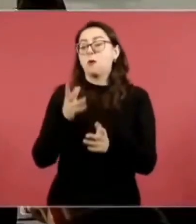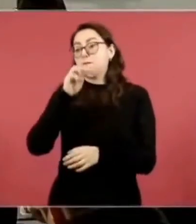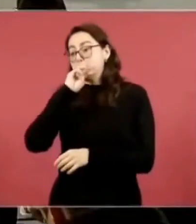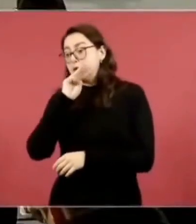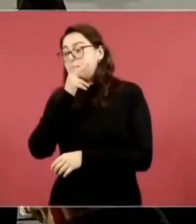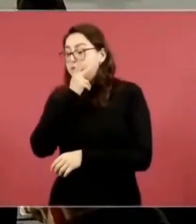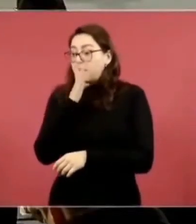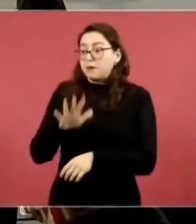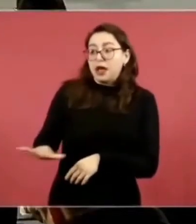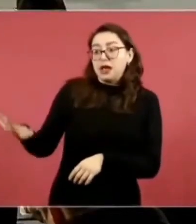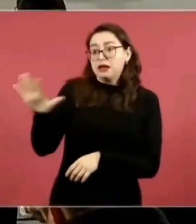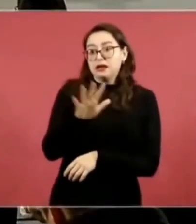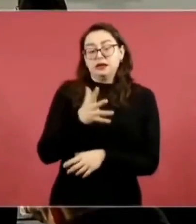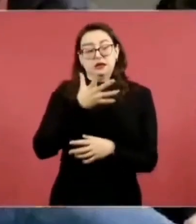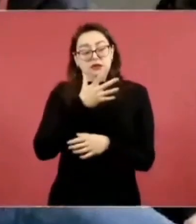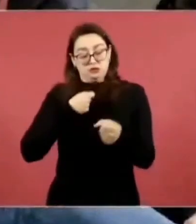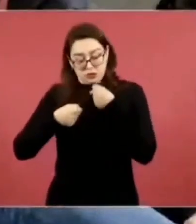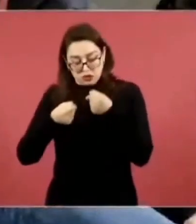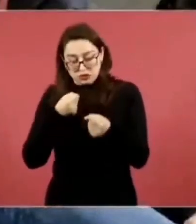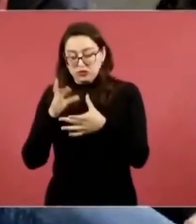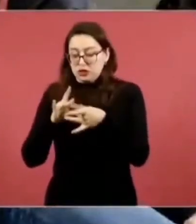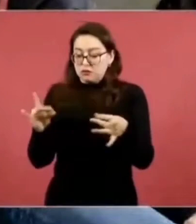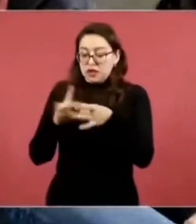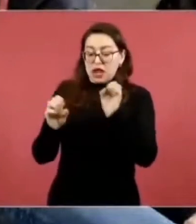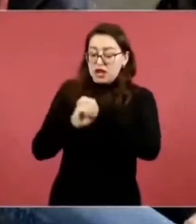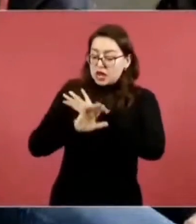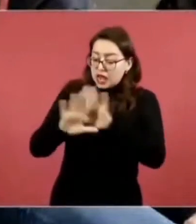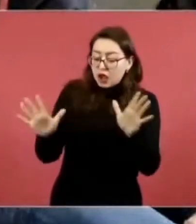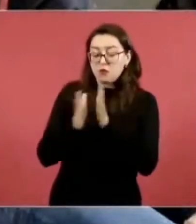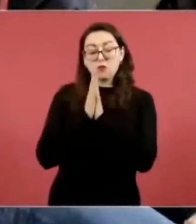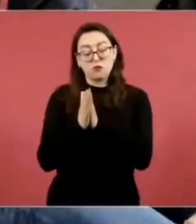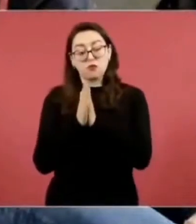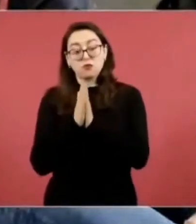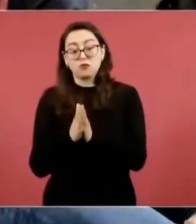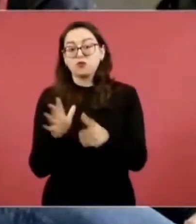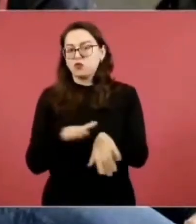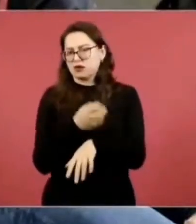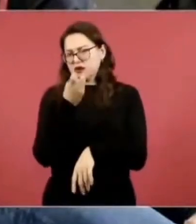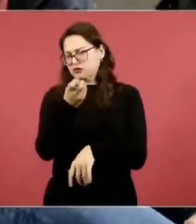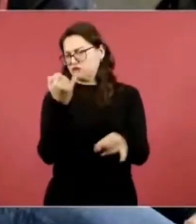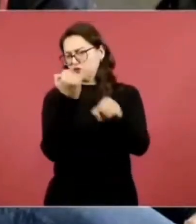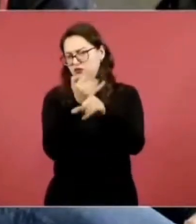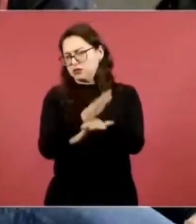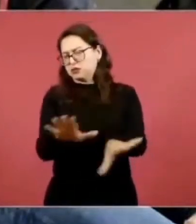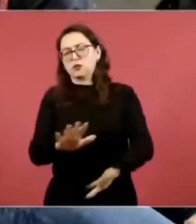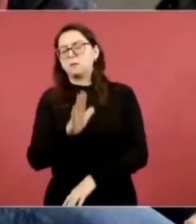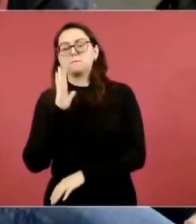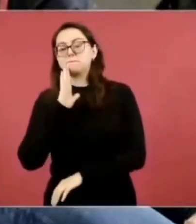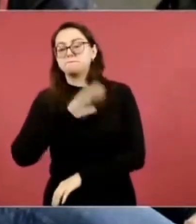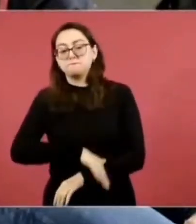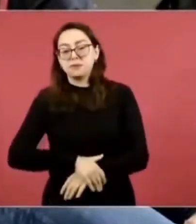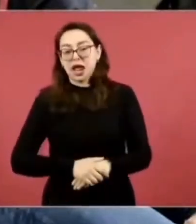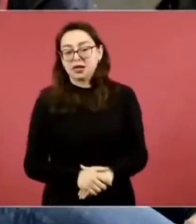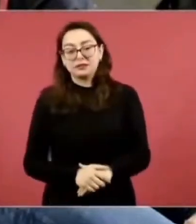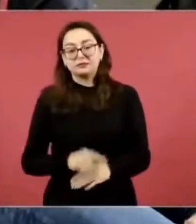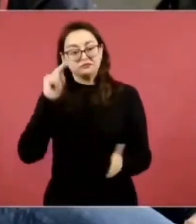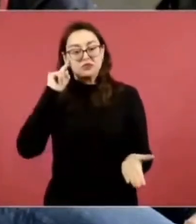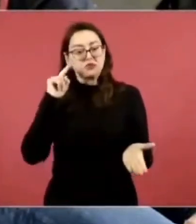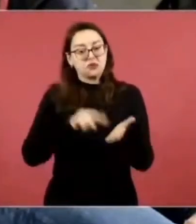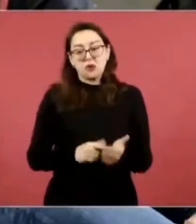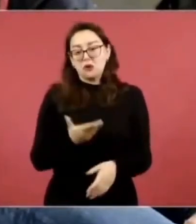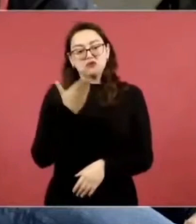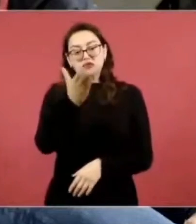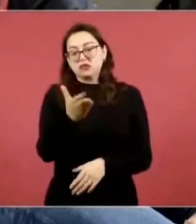llevamos trabajando el tema. Pero esa desinformación que le han pasado